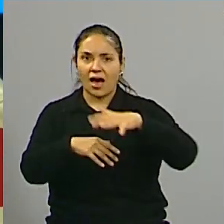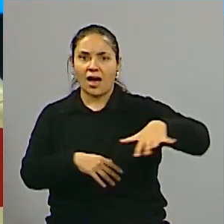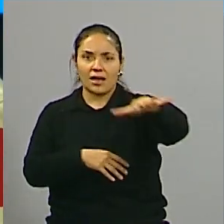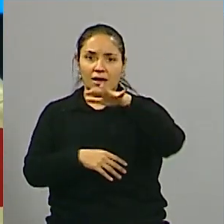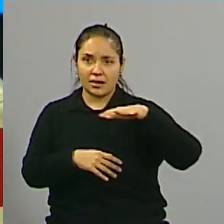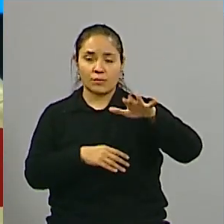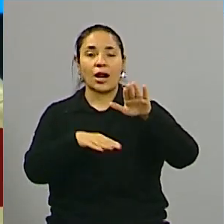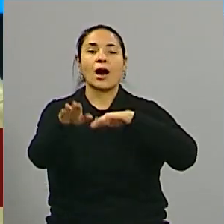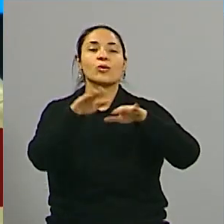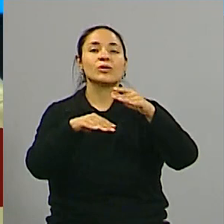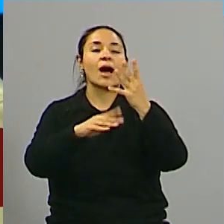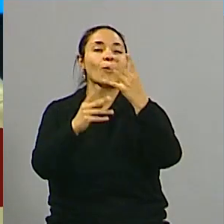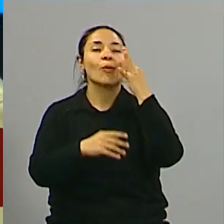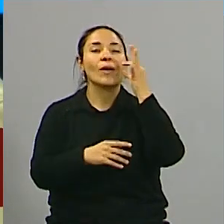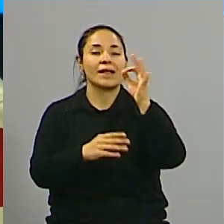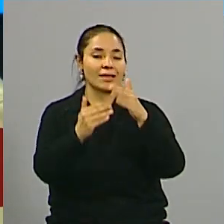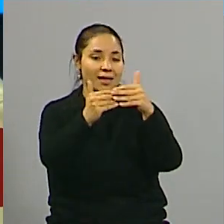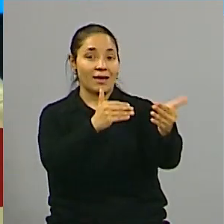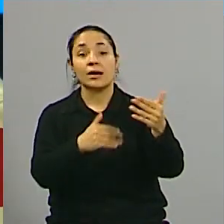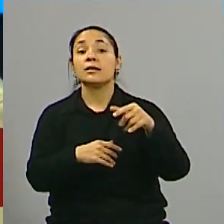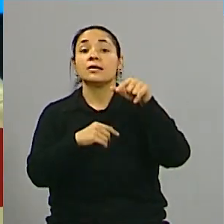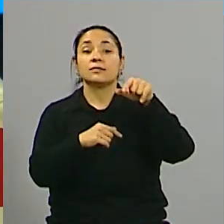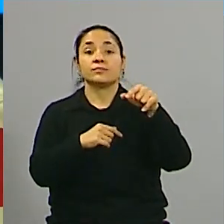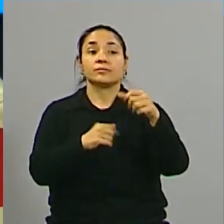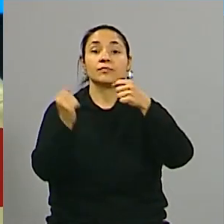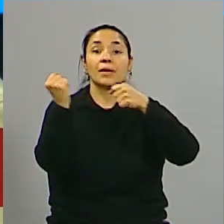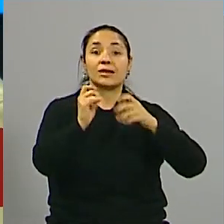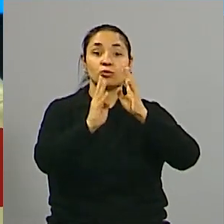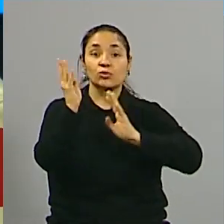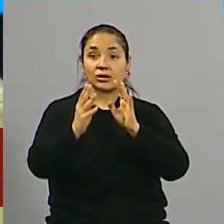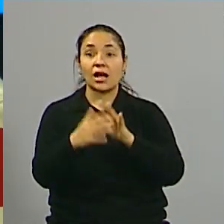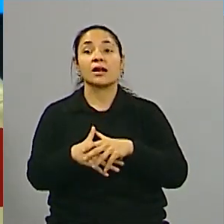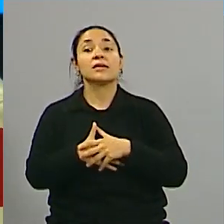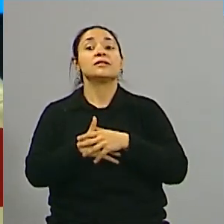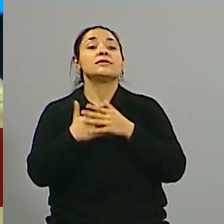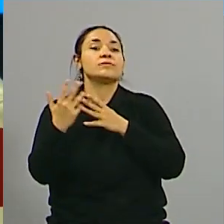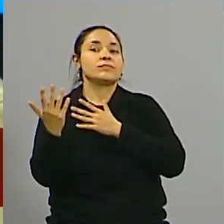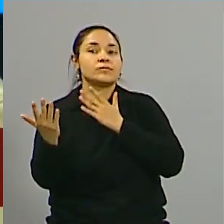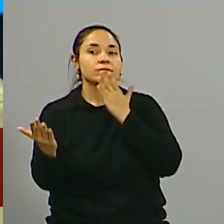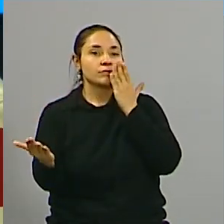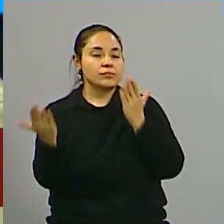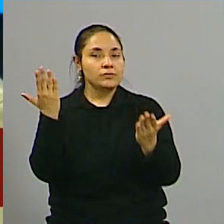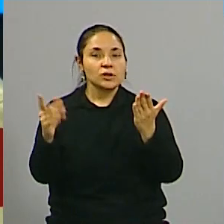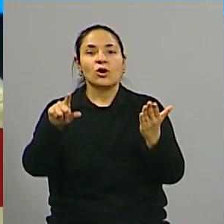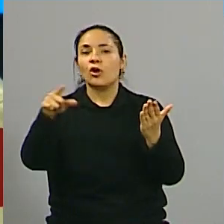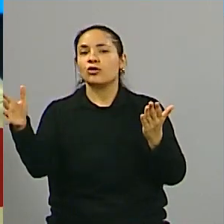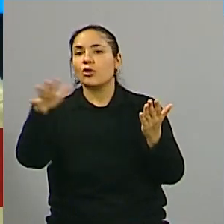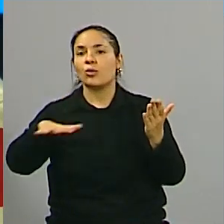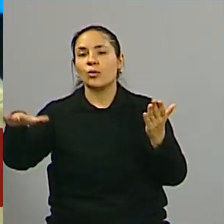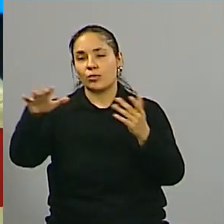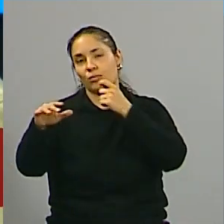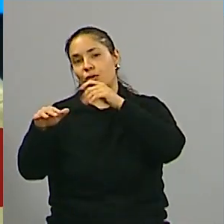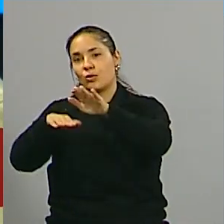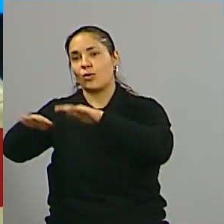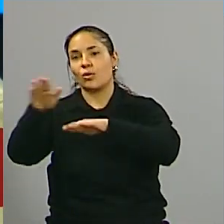invertir mire con atracción el parque industrial de Las Heras hoy en día, porque comparado con otras zonas como el Carril Rodríguez Peña o el